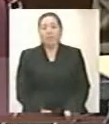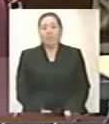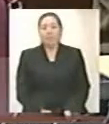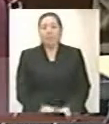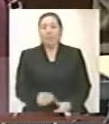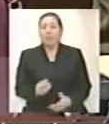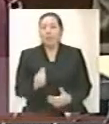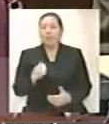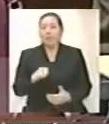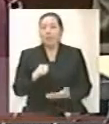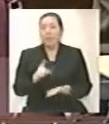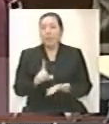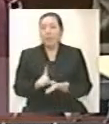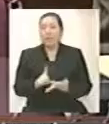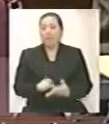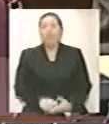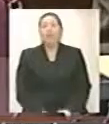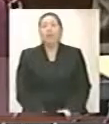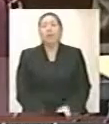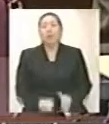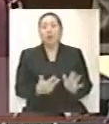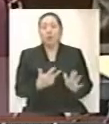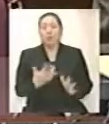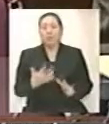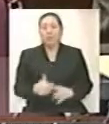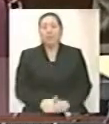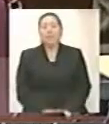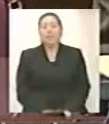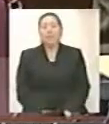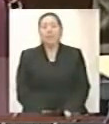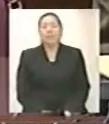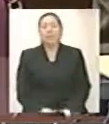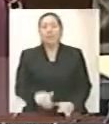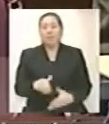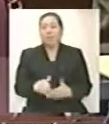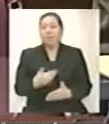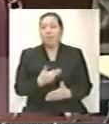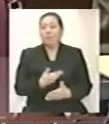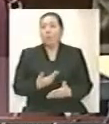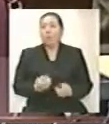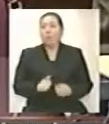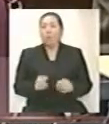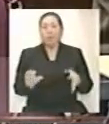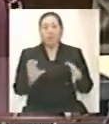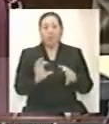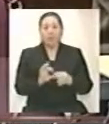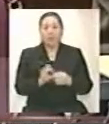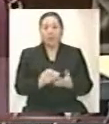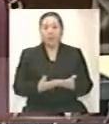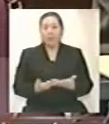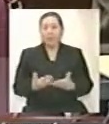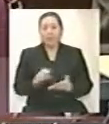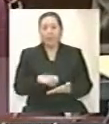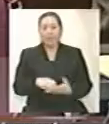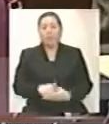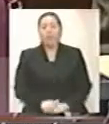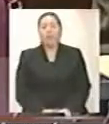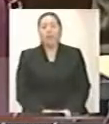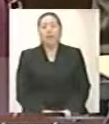Lingán a la alcaldía de Lima. En el 85 promueve la candidatura de las elecciones presidenciales cuando se afianza el Tercio Nacional del Pueblo.